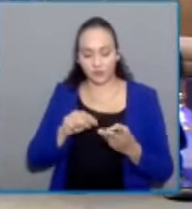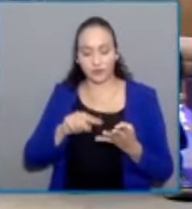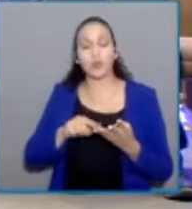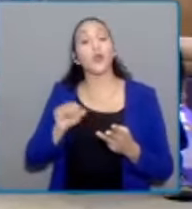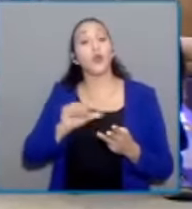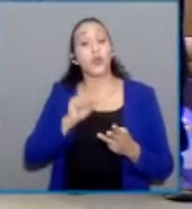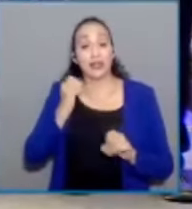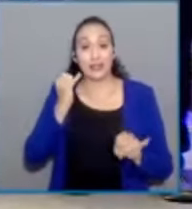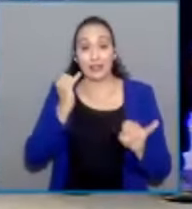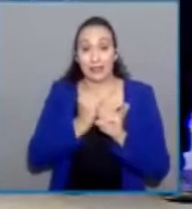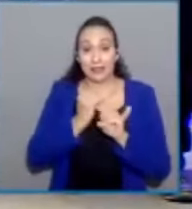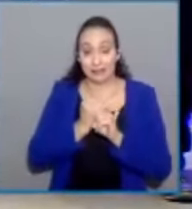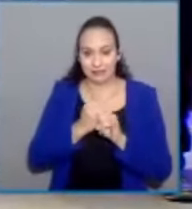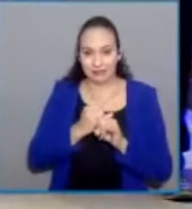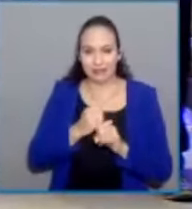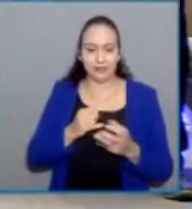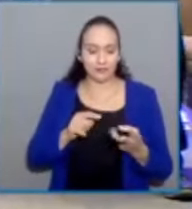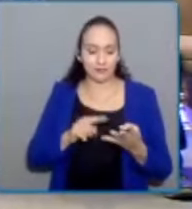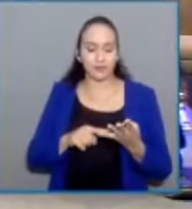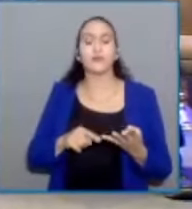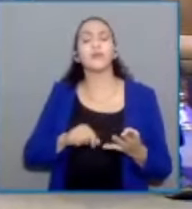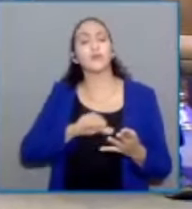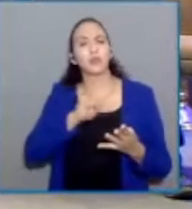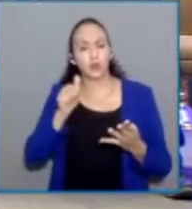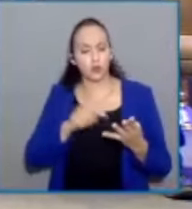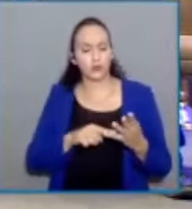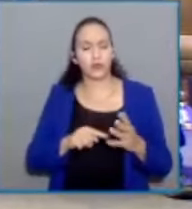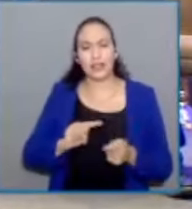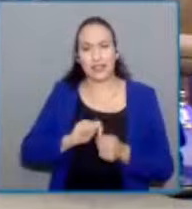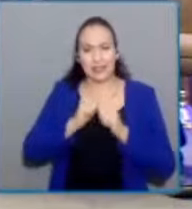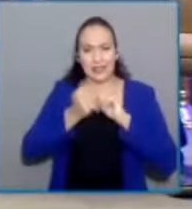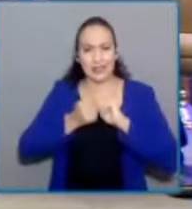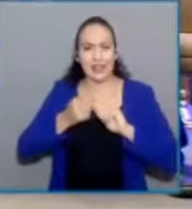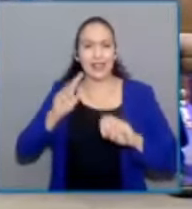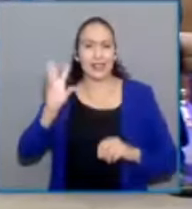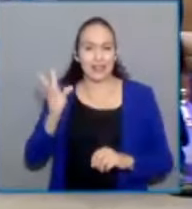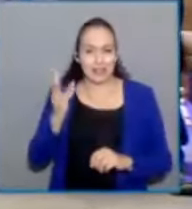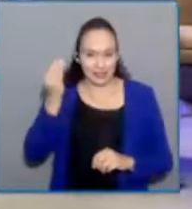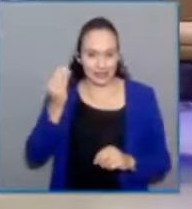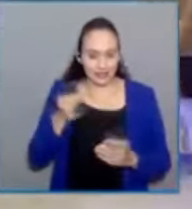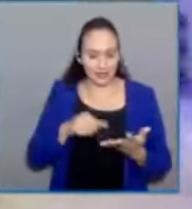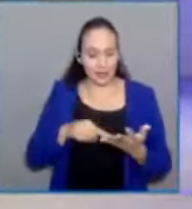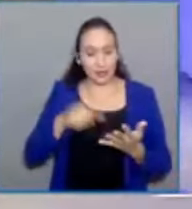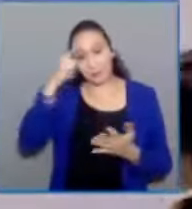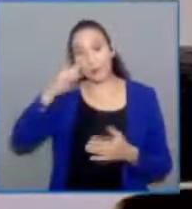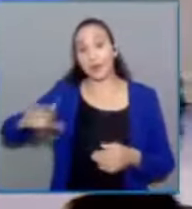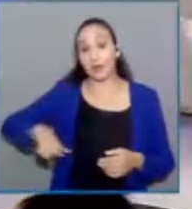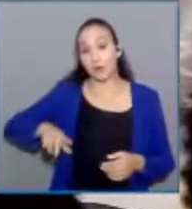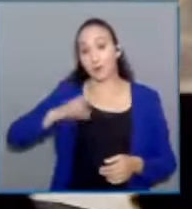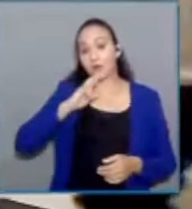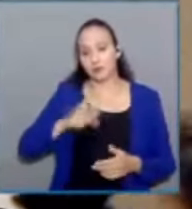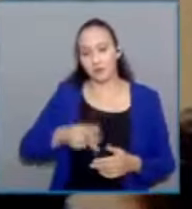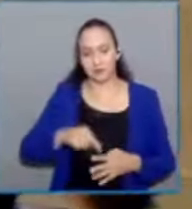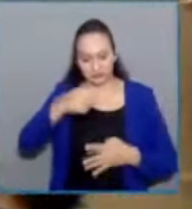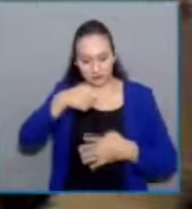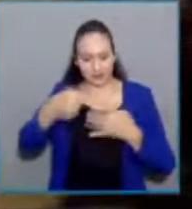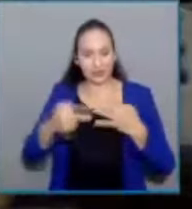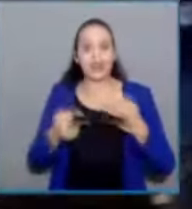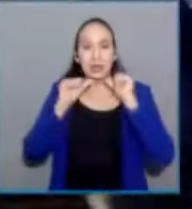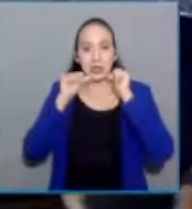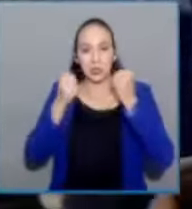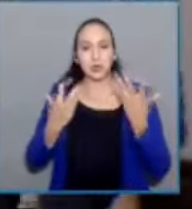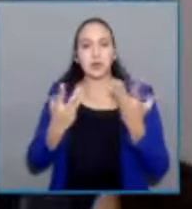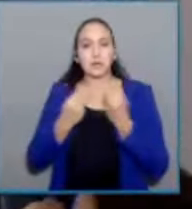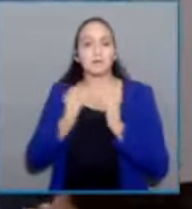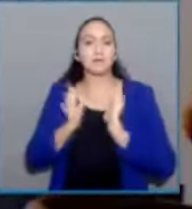el laboratorio de innovación y transformación digital por mejores gobiernos en iberoamérica para el canal del poder judicial de la